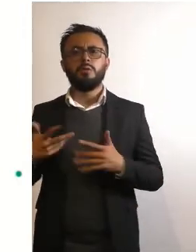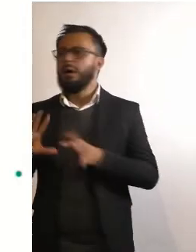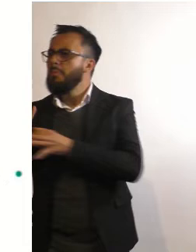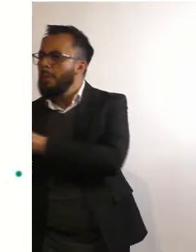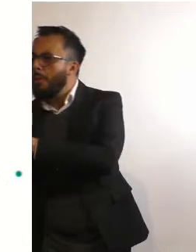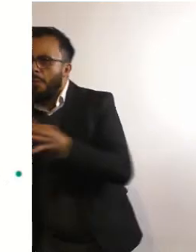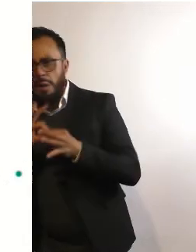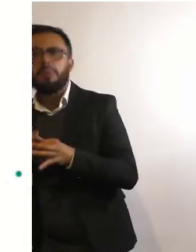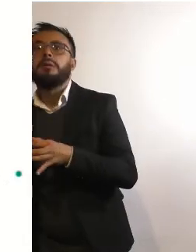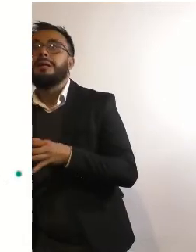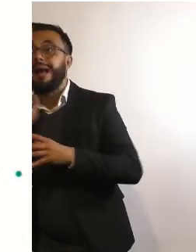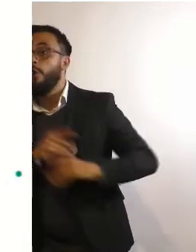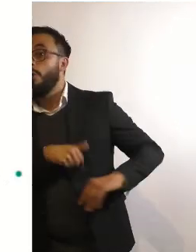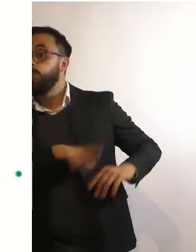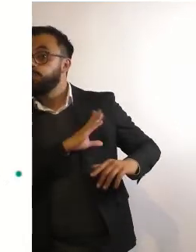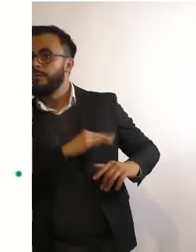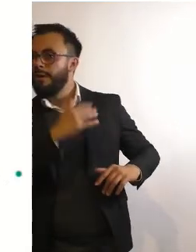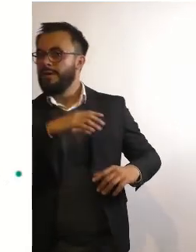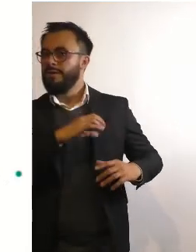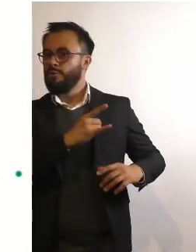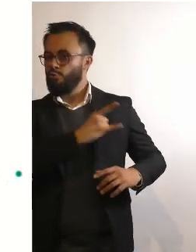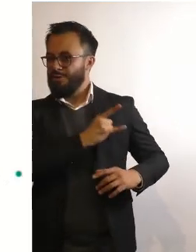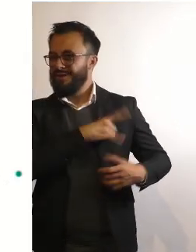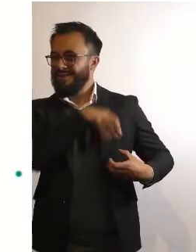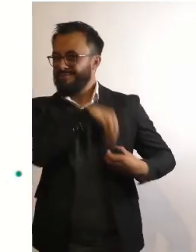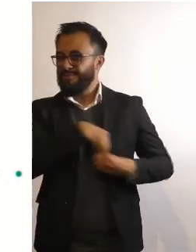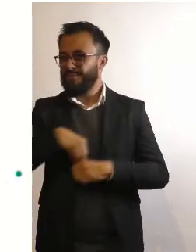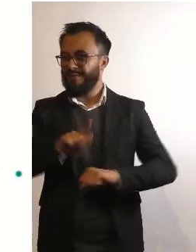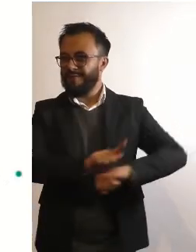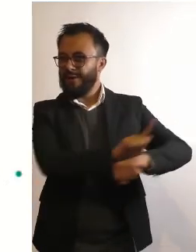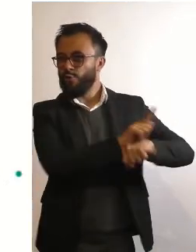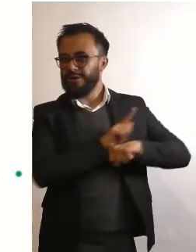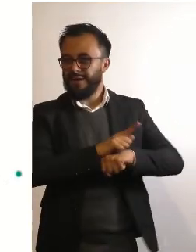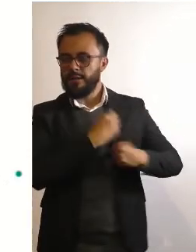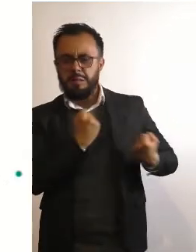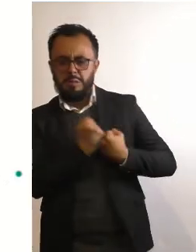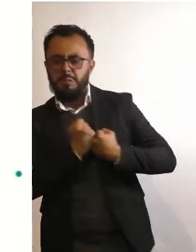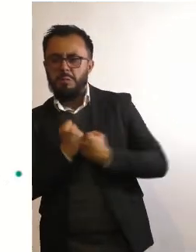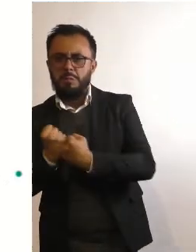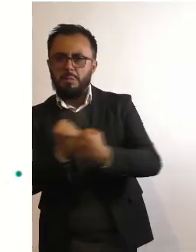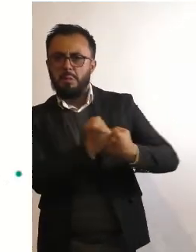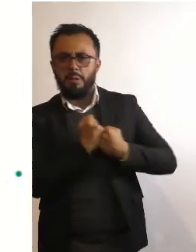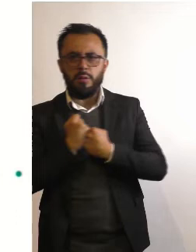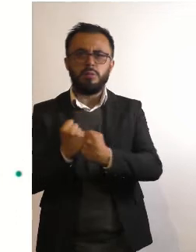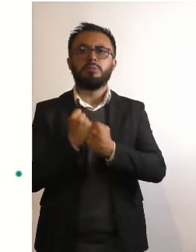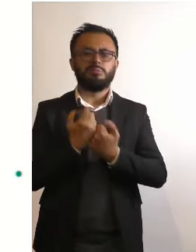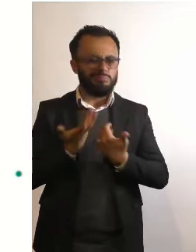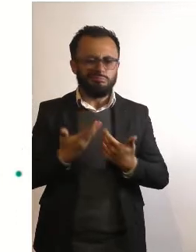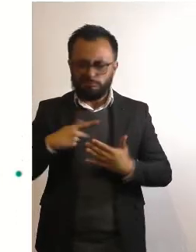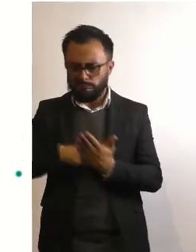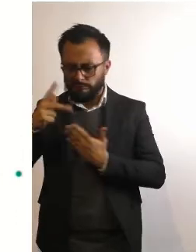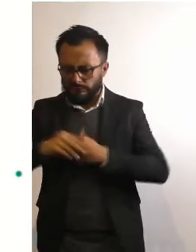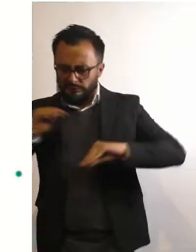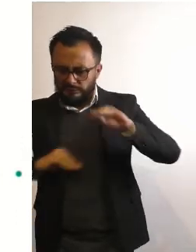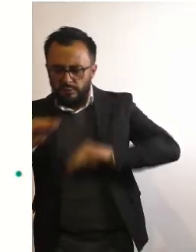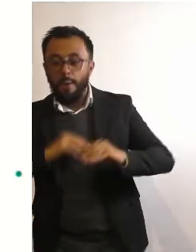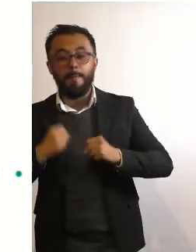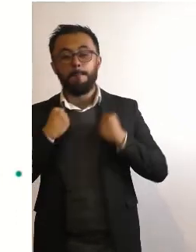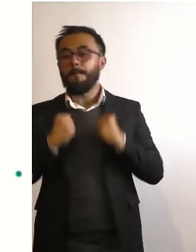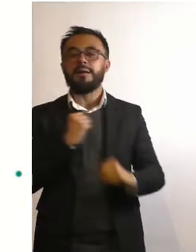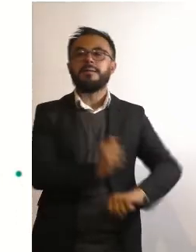académicas para sacar adelante estos proyectos desde las gerencias de innovación